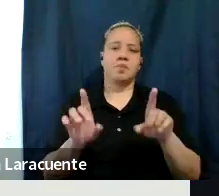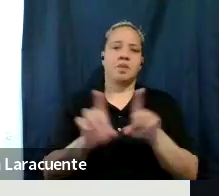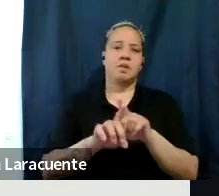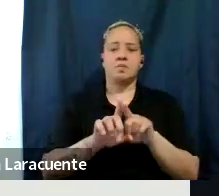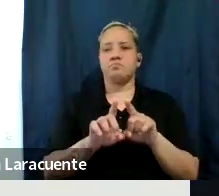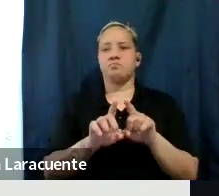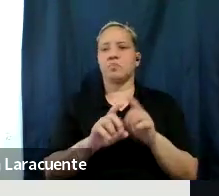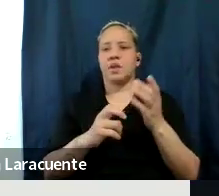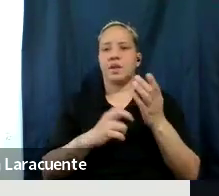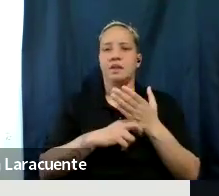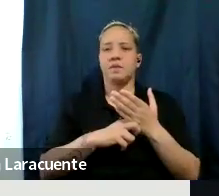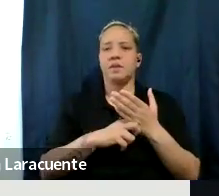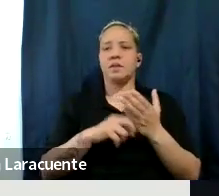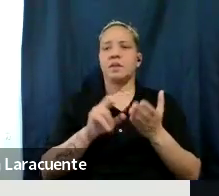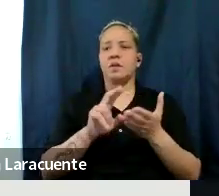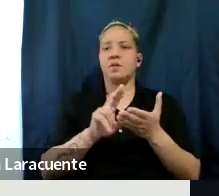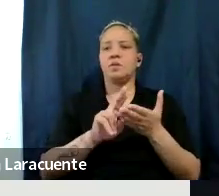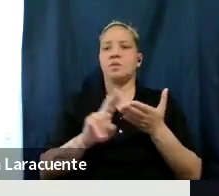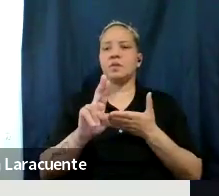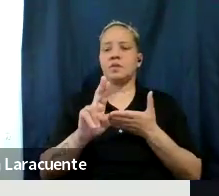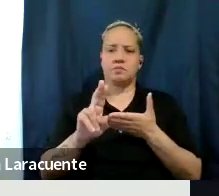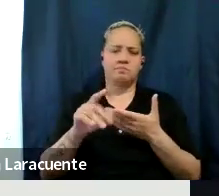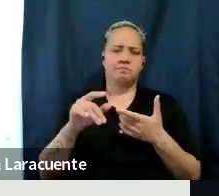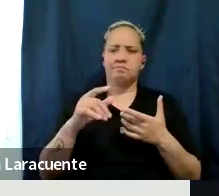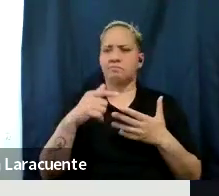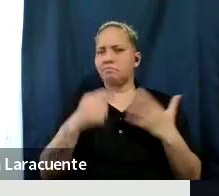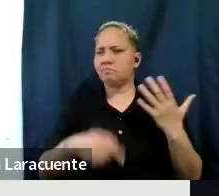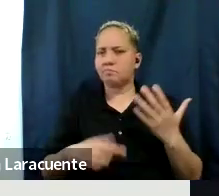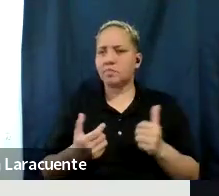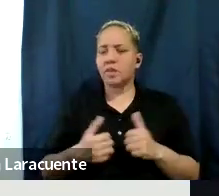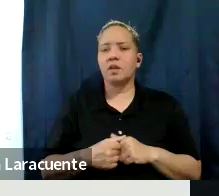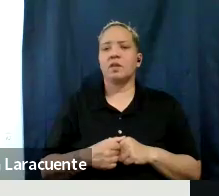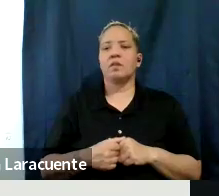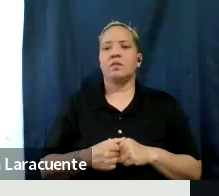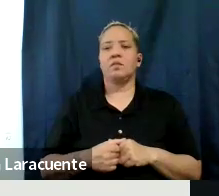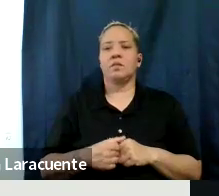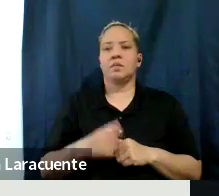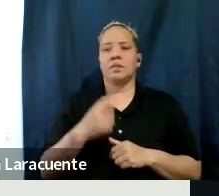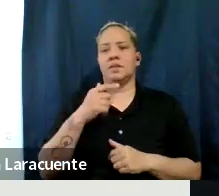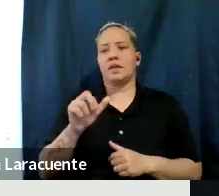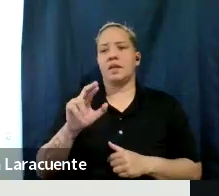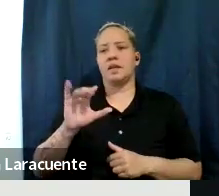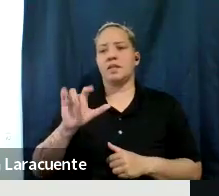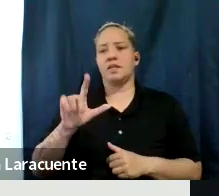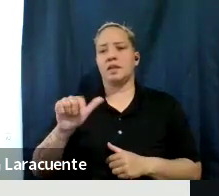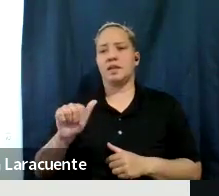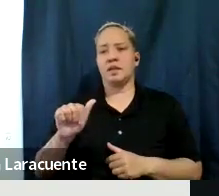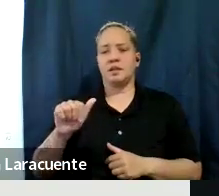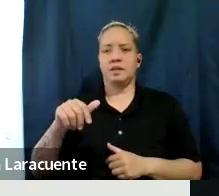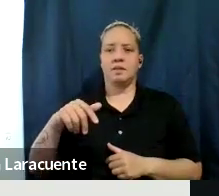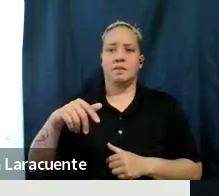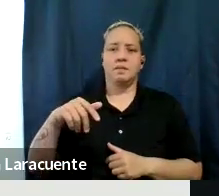revistas universitarias. En fin, como dice, como afirma Graciela Palau de Nemes, que es una de las